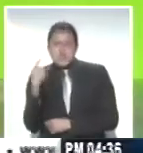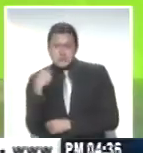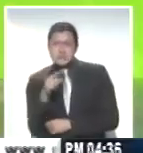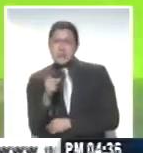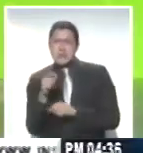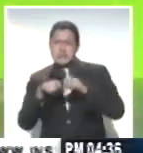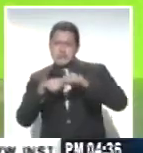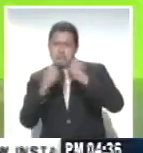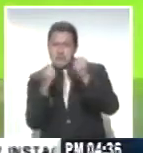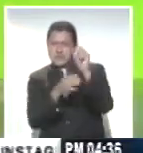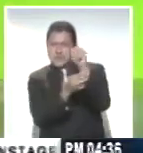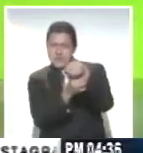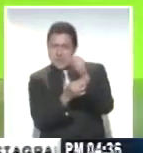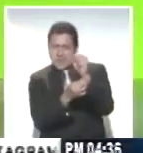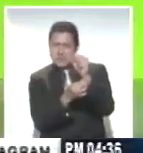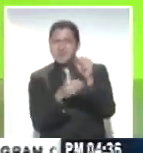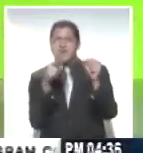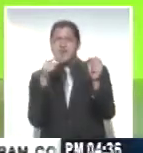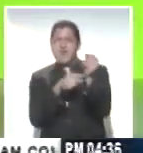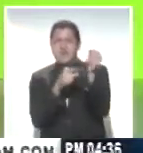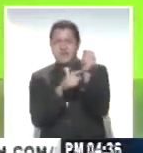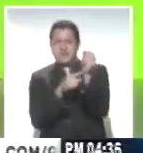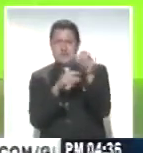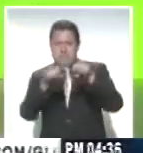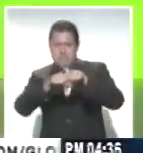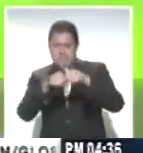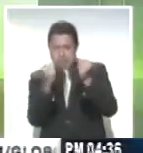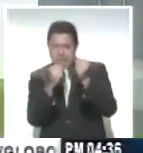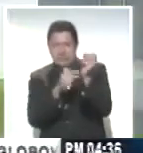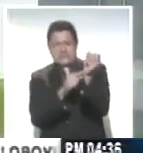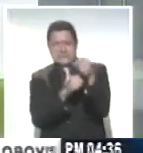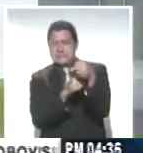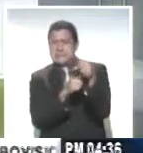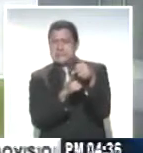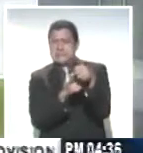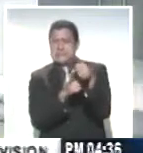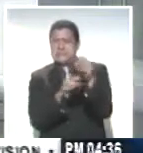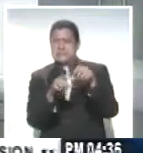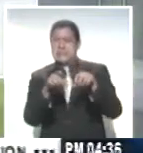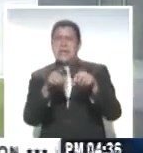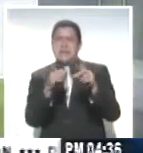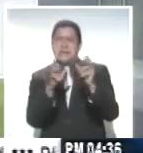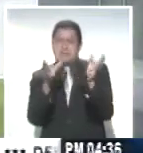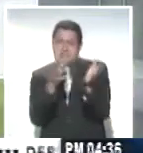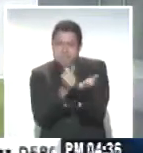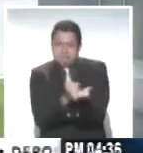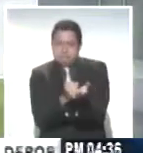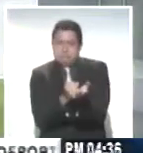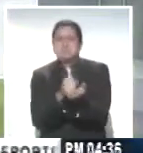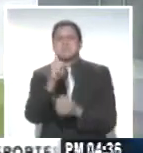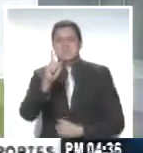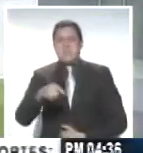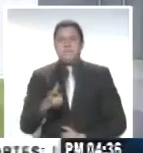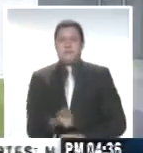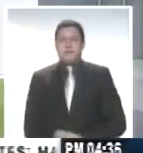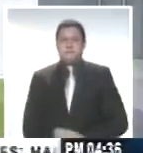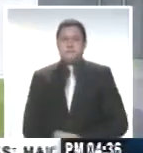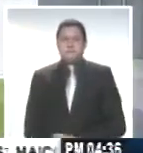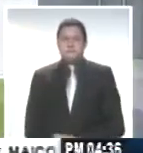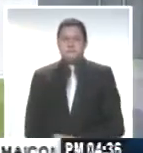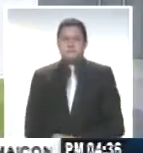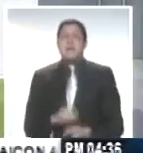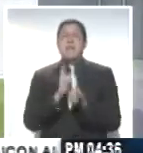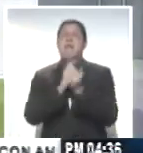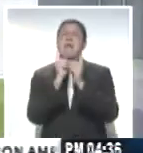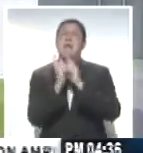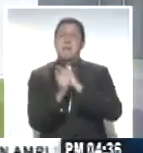presentado fracturas de radio, donde la anatomía se ha perdido y hay compresión del nervio, porque también se